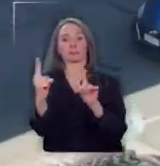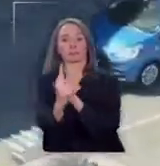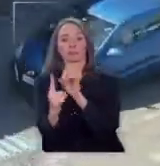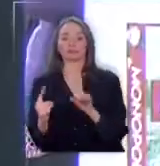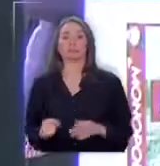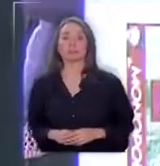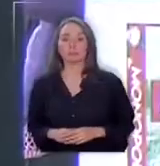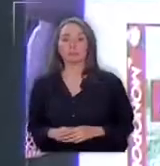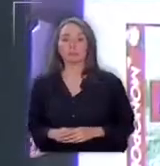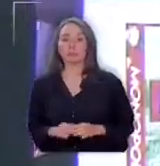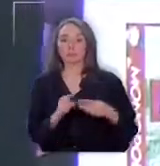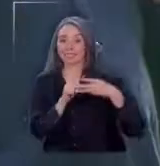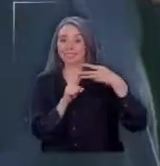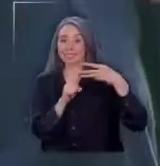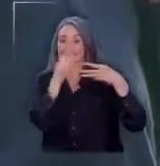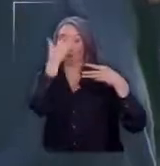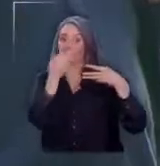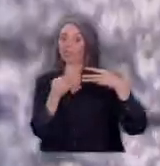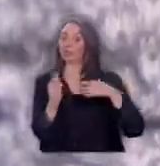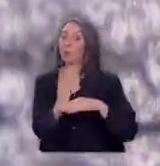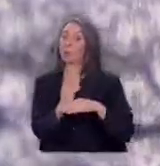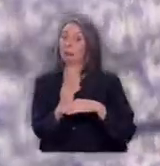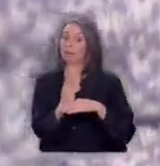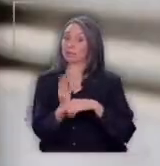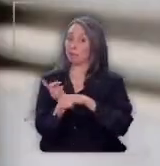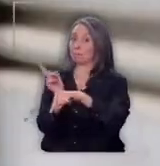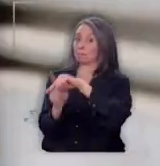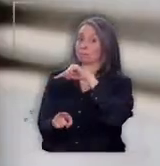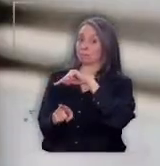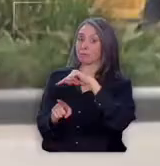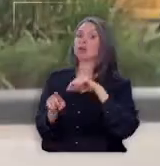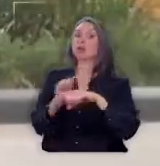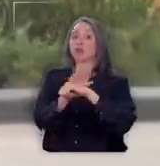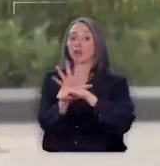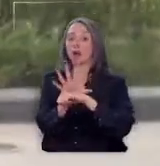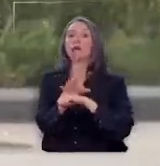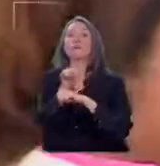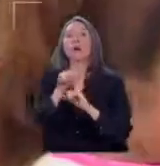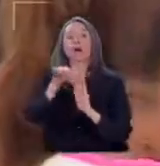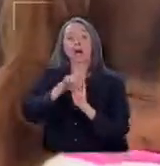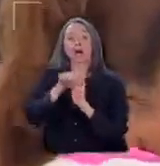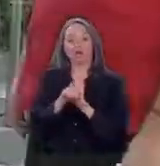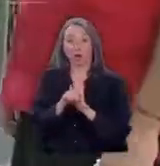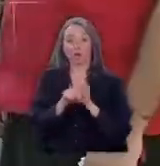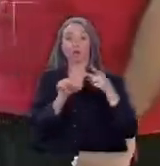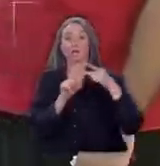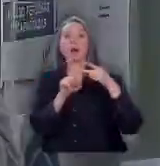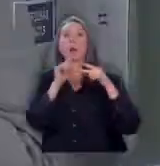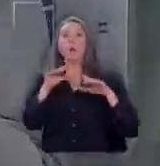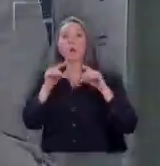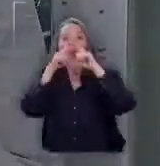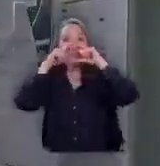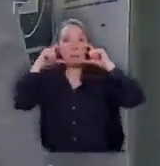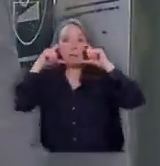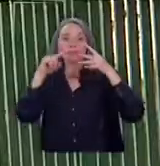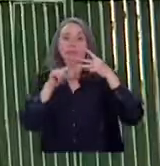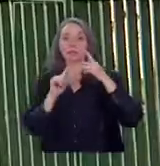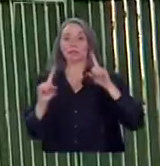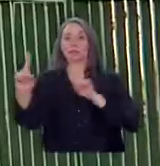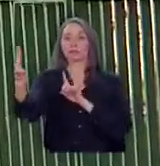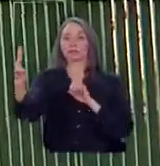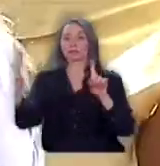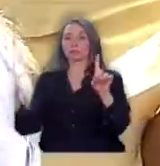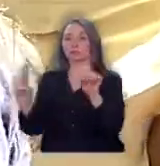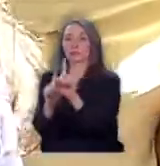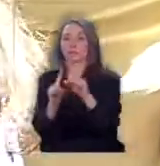social Las tres medidas básicas contra el coronavirus confinamiento uso de mascarillas y distancia social Claro que mientras las